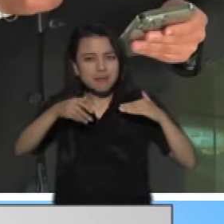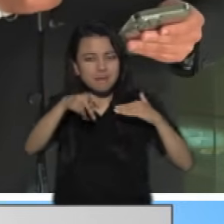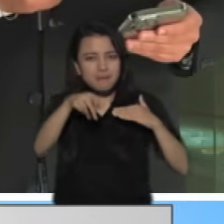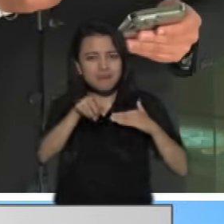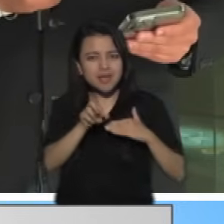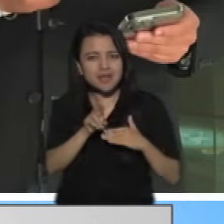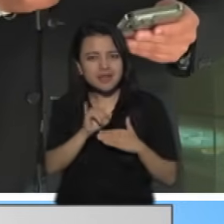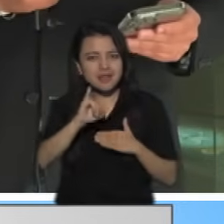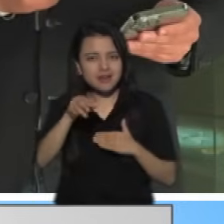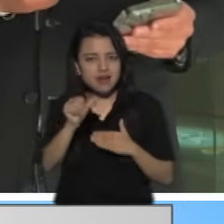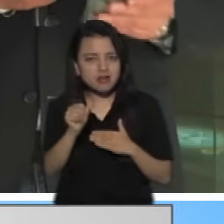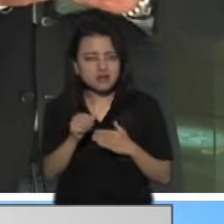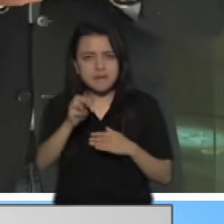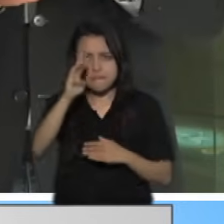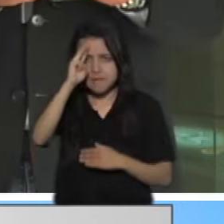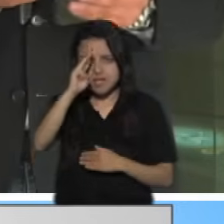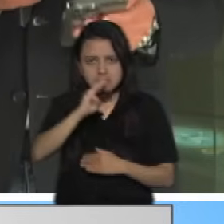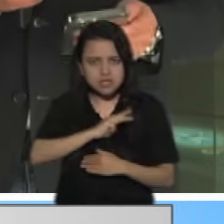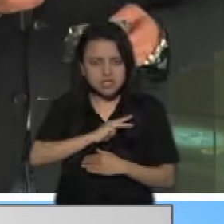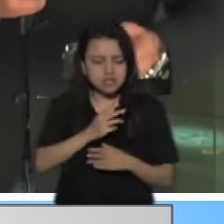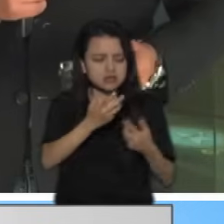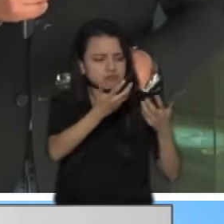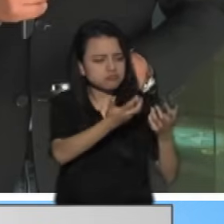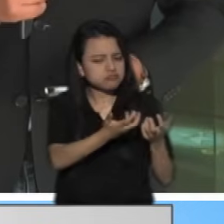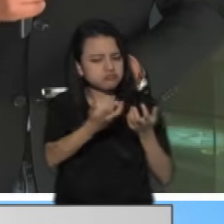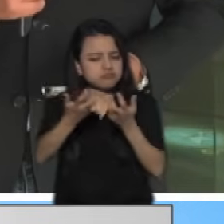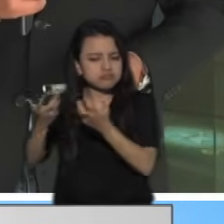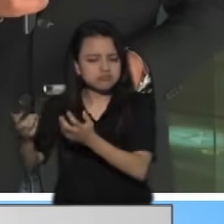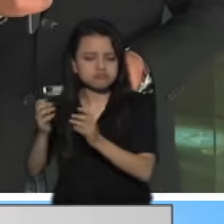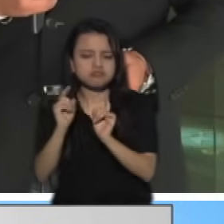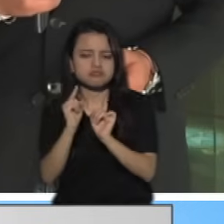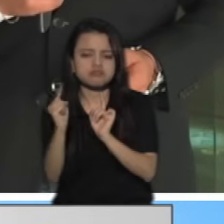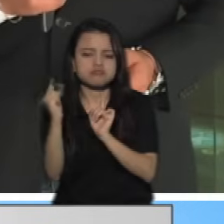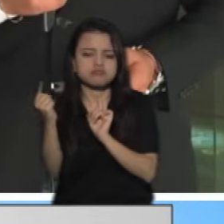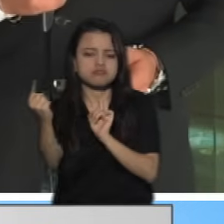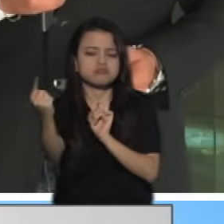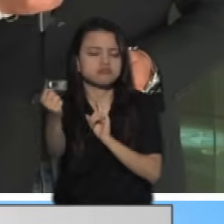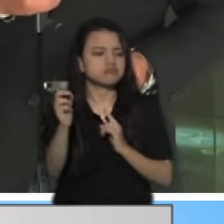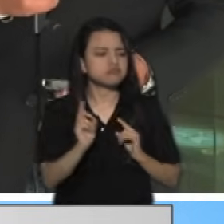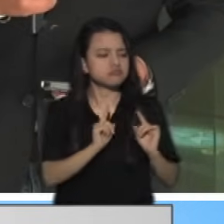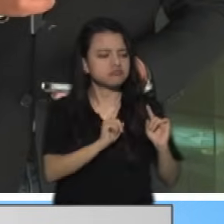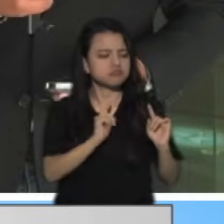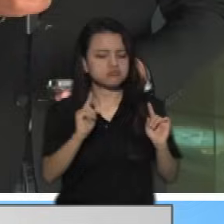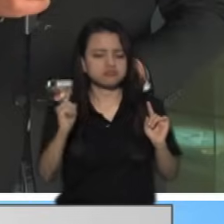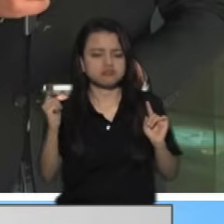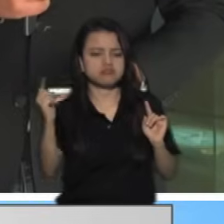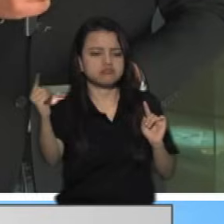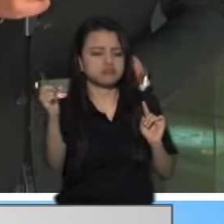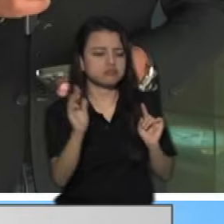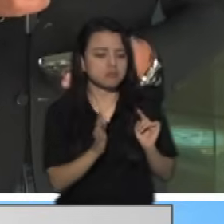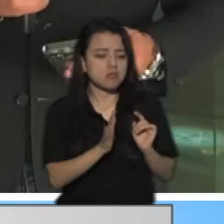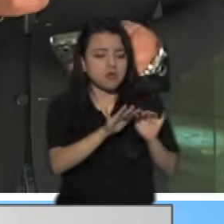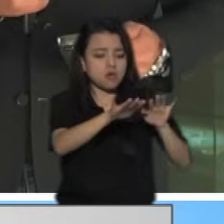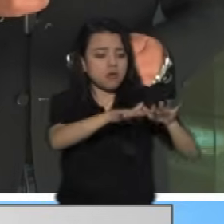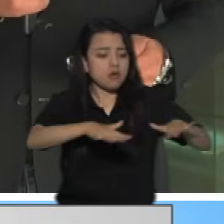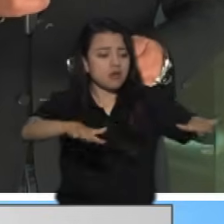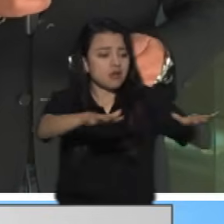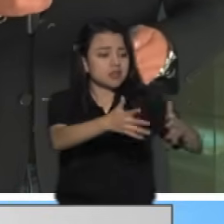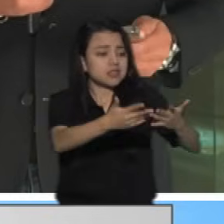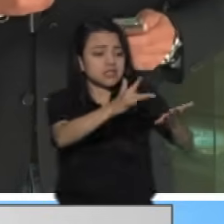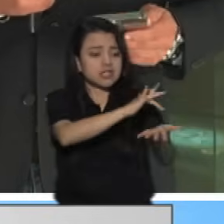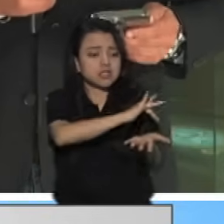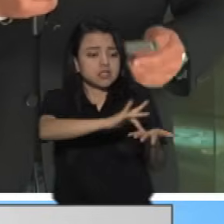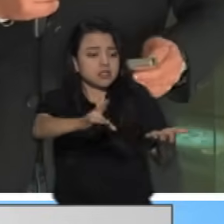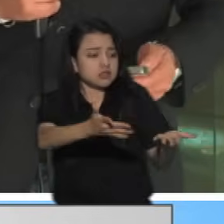que estaban allí de las fuerzas militares fueron reubicados. Por eso en este momento dicen que ya están dadas las condiciones para que se